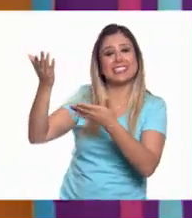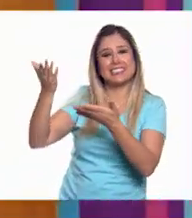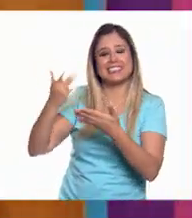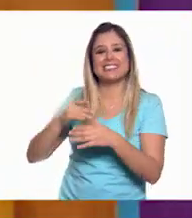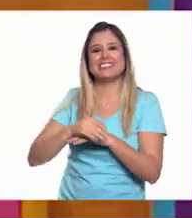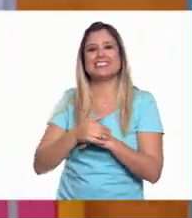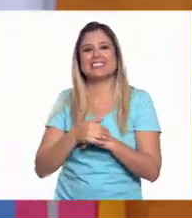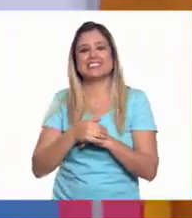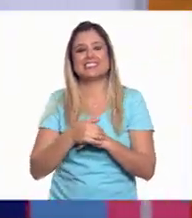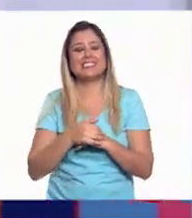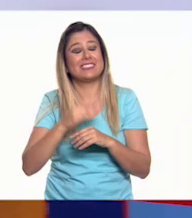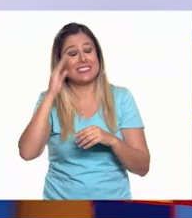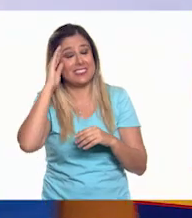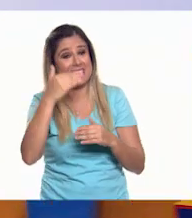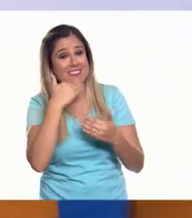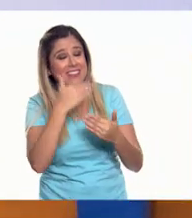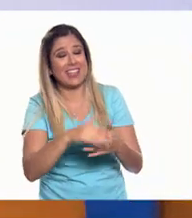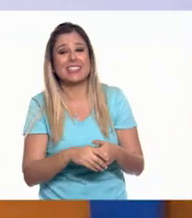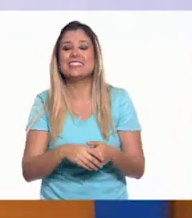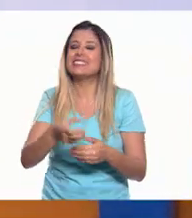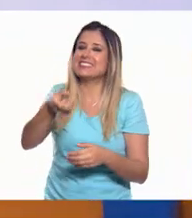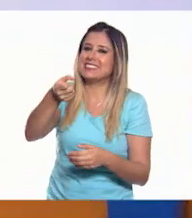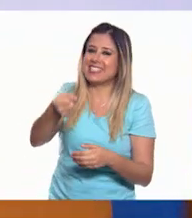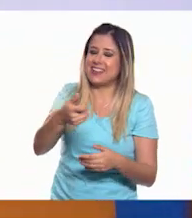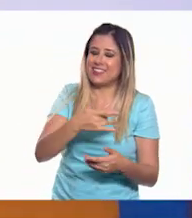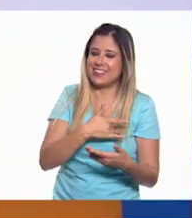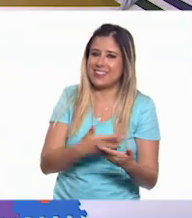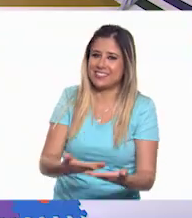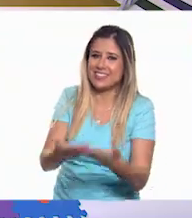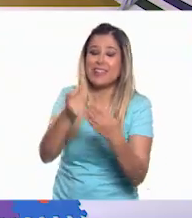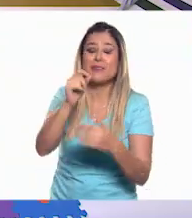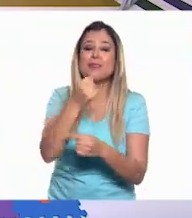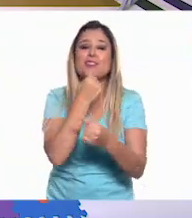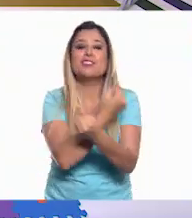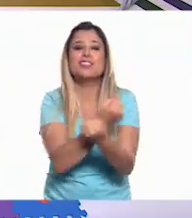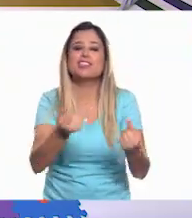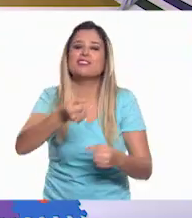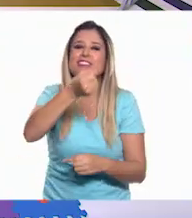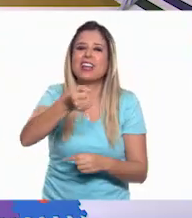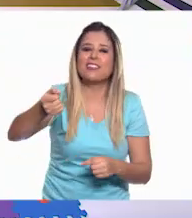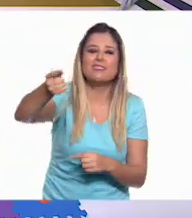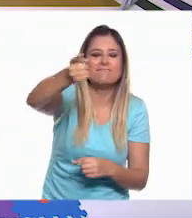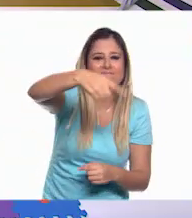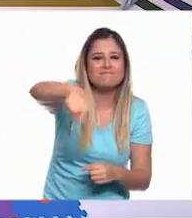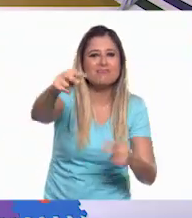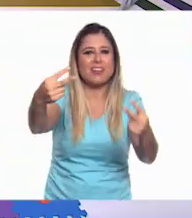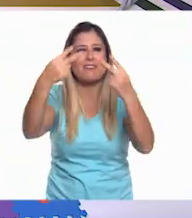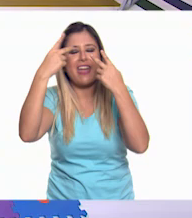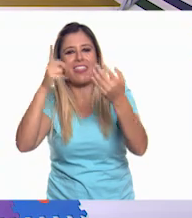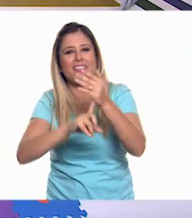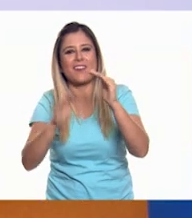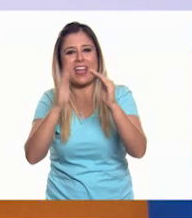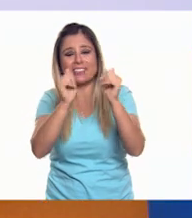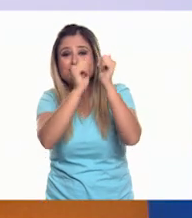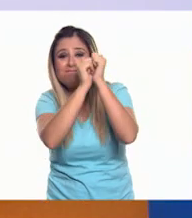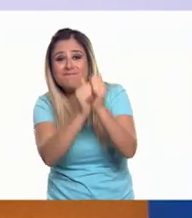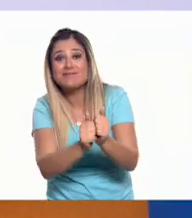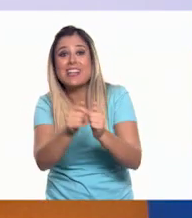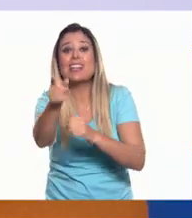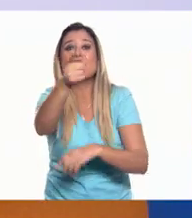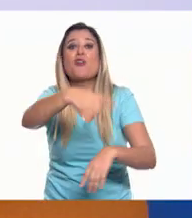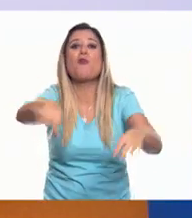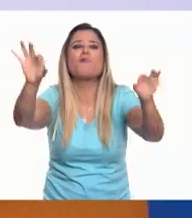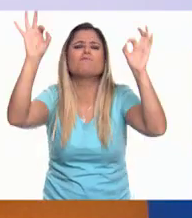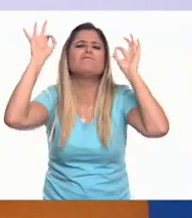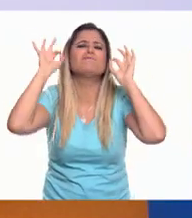¿cómo estás? Muy bien. ¿Nos saludamos? Y vamos a saludar a todas las niñas y los niños que nos están viendo desde casa y que ya están